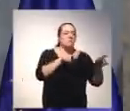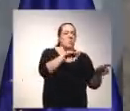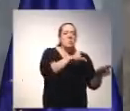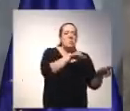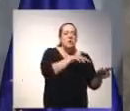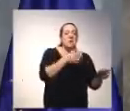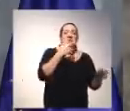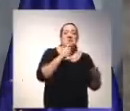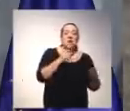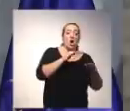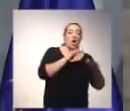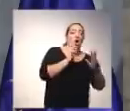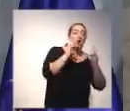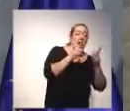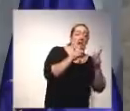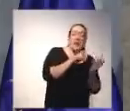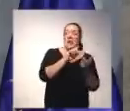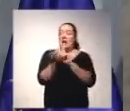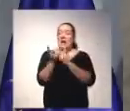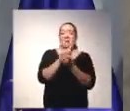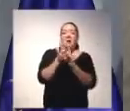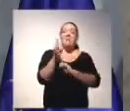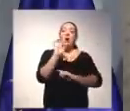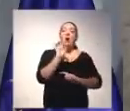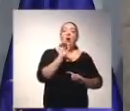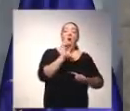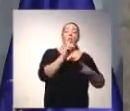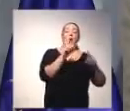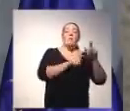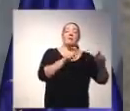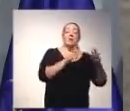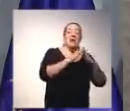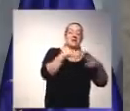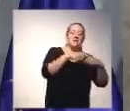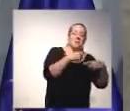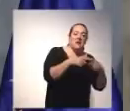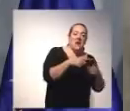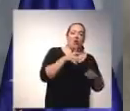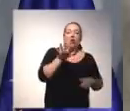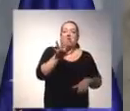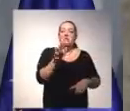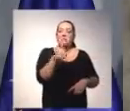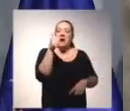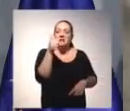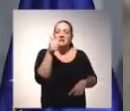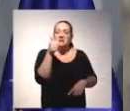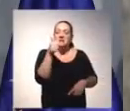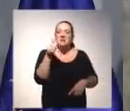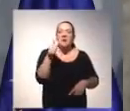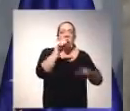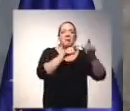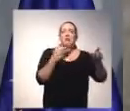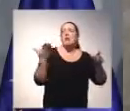son traspasados de unos hoteles a otros o son personas que estaban en casas de familiares. Hoy, por ejemplo, hay 5 más. ¿De dónde